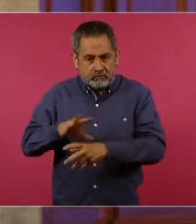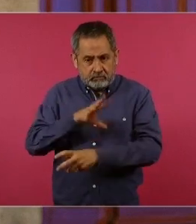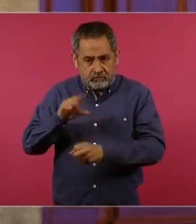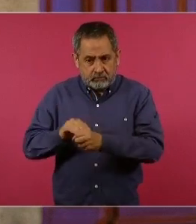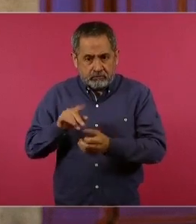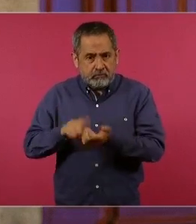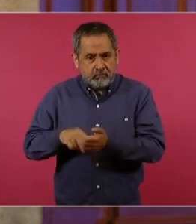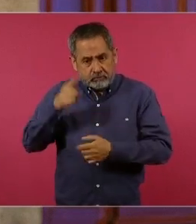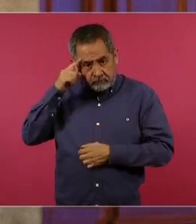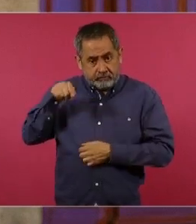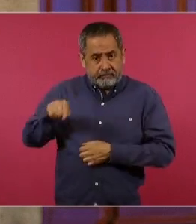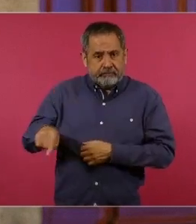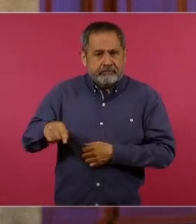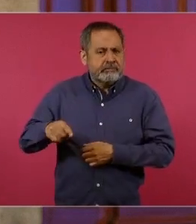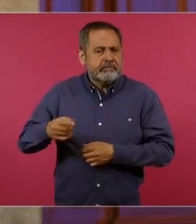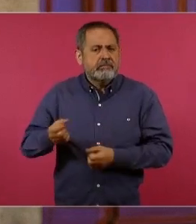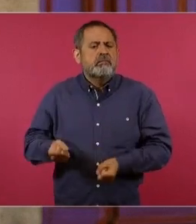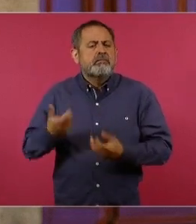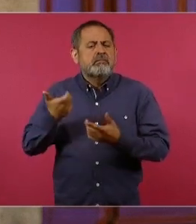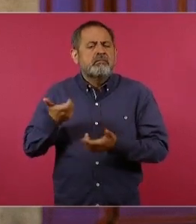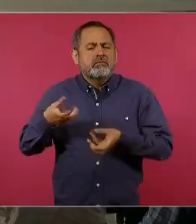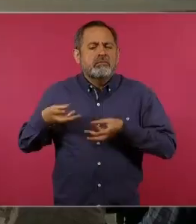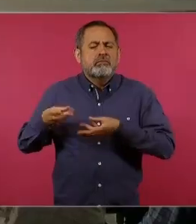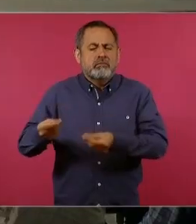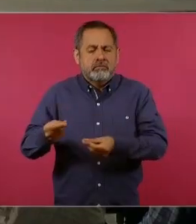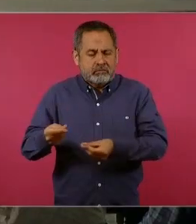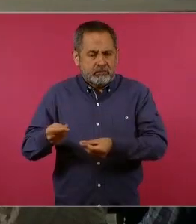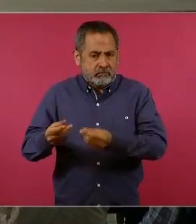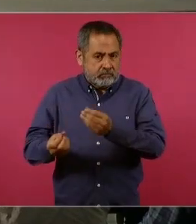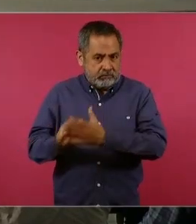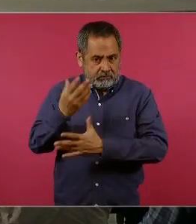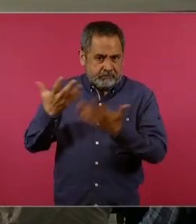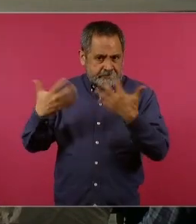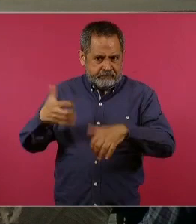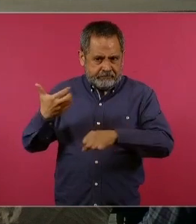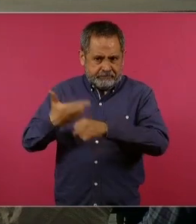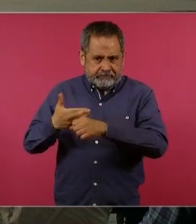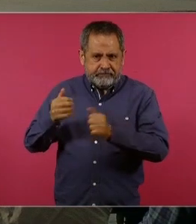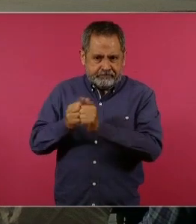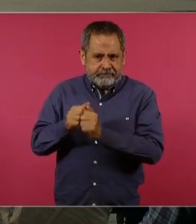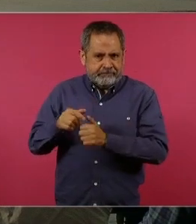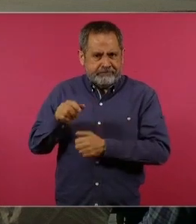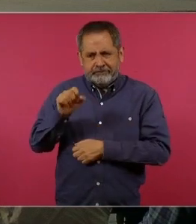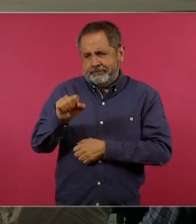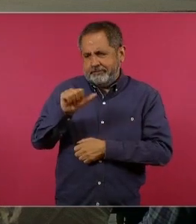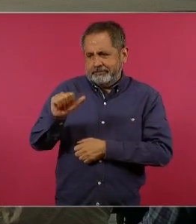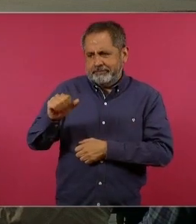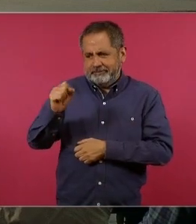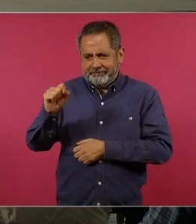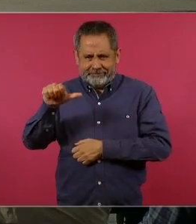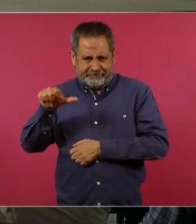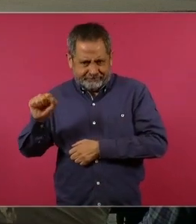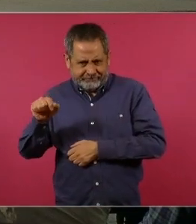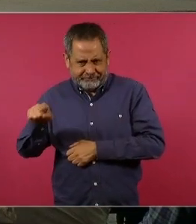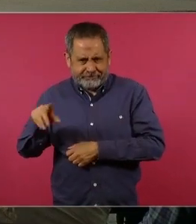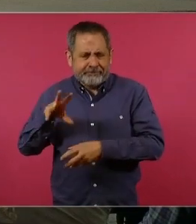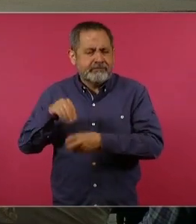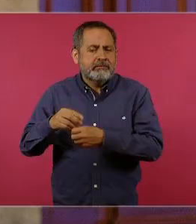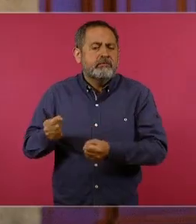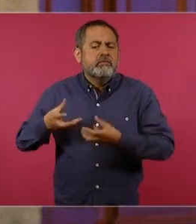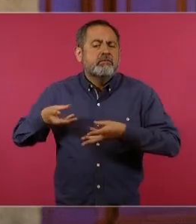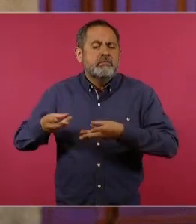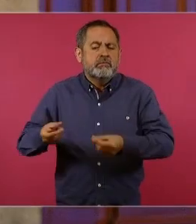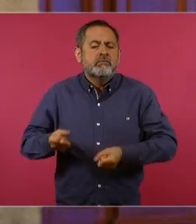empresa de participación estatal mayoritaria Aeropuerto Internacional Felipe Ángeles, Sociedad Anónima de Capital Variable? Le ha